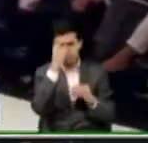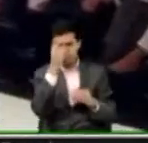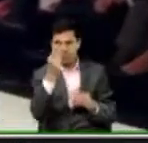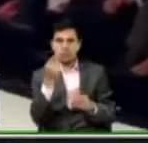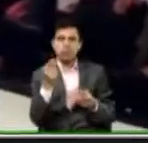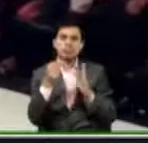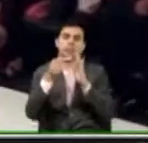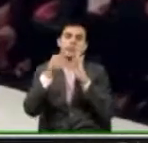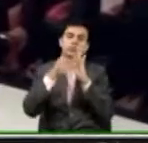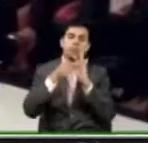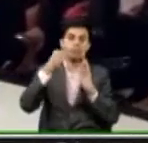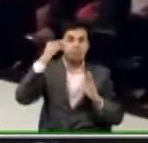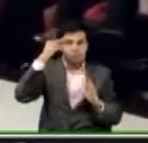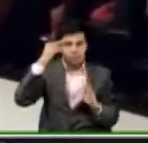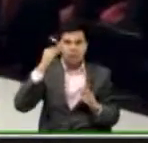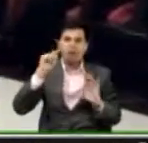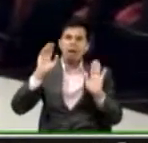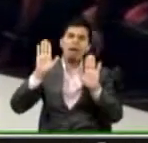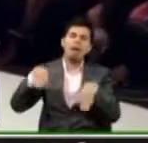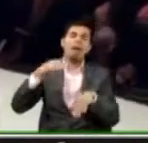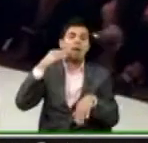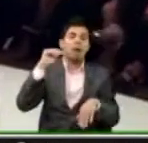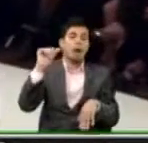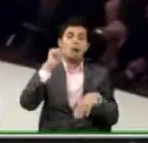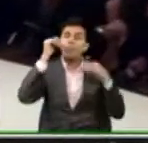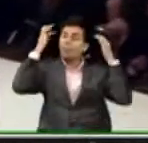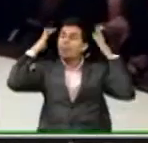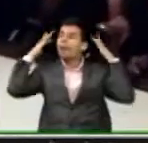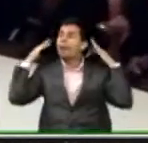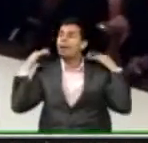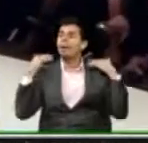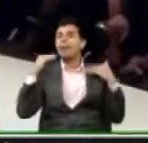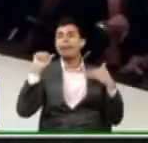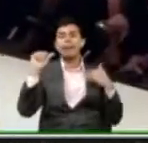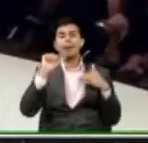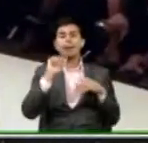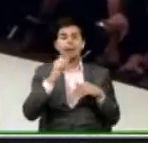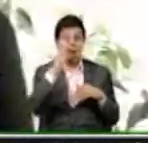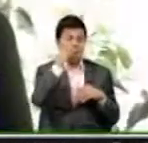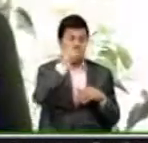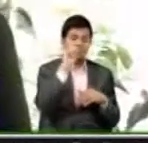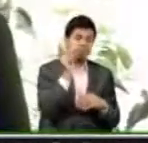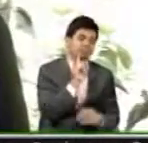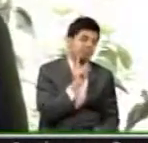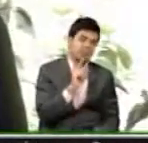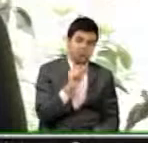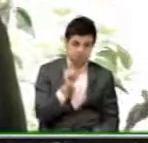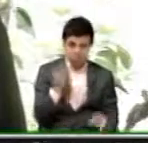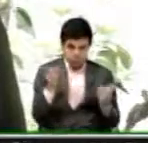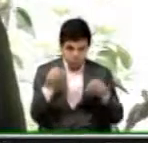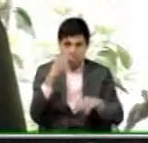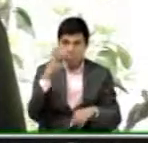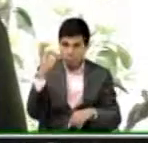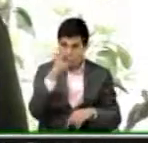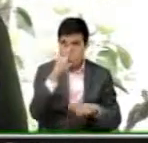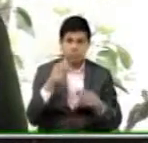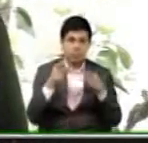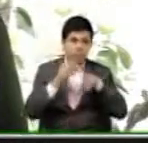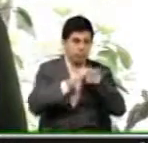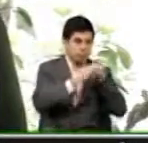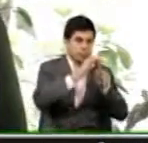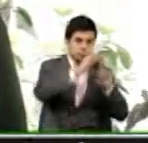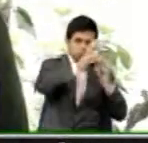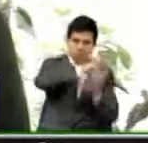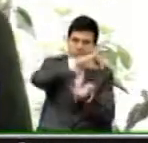habla de Expo Boda, entonces van a pensar solamente vamos a ver pasarelas de vestidos de novia, de novio, no. Vamos a encontrar también pasarelas para los invitados especiales, cómo se